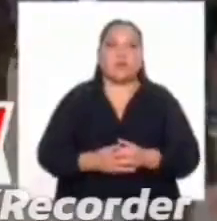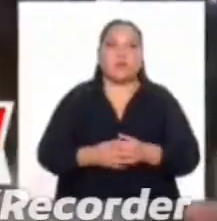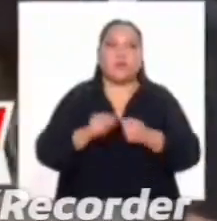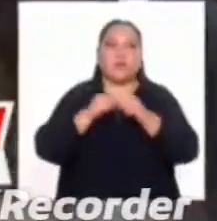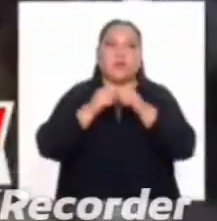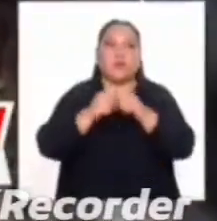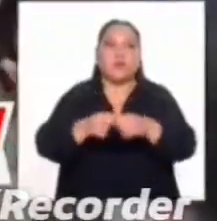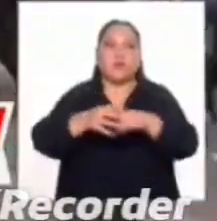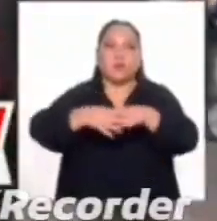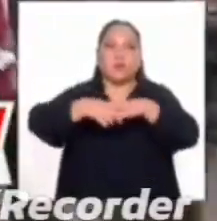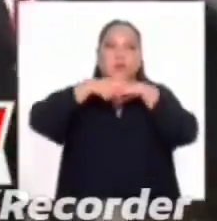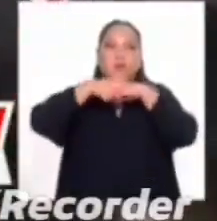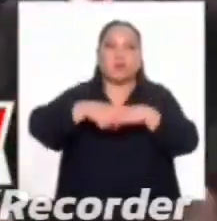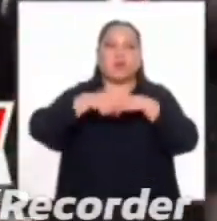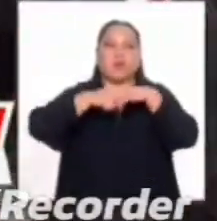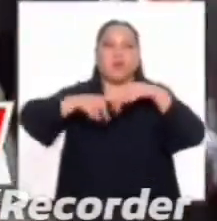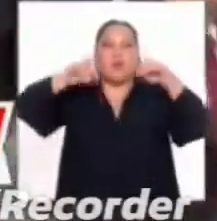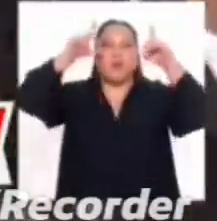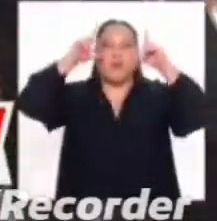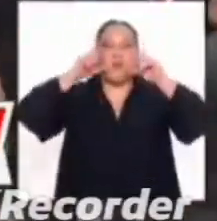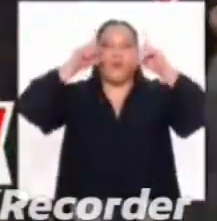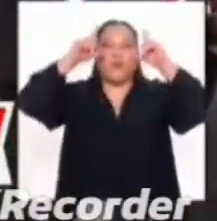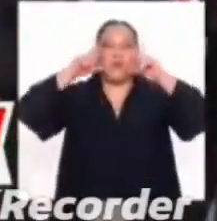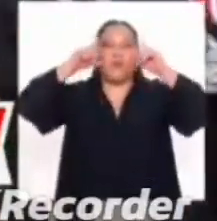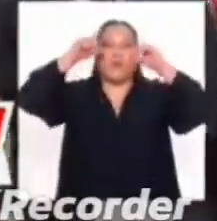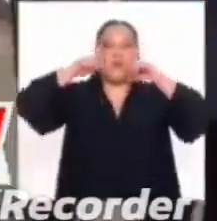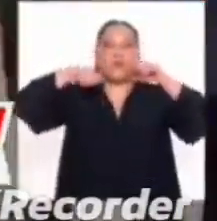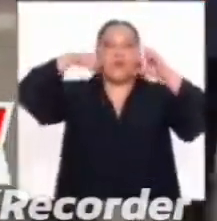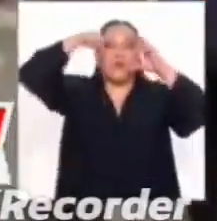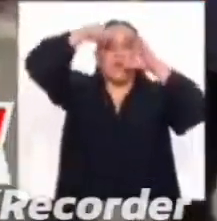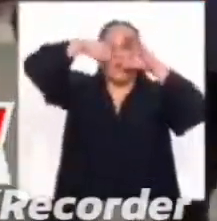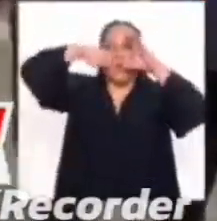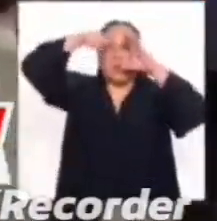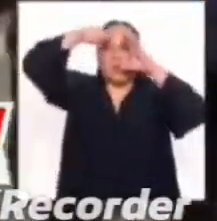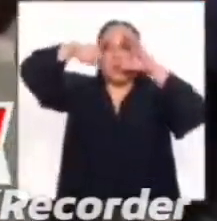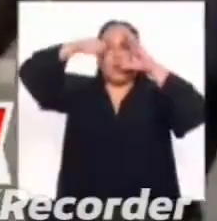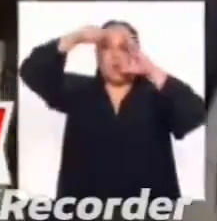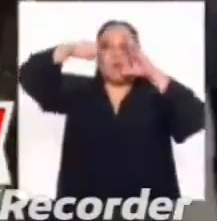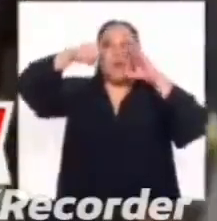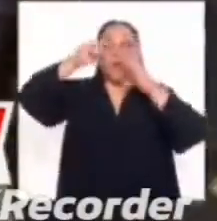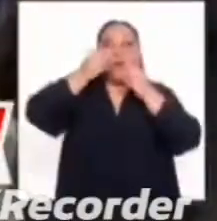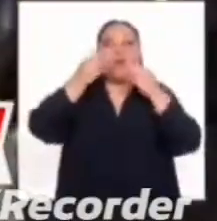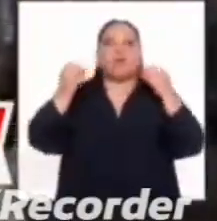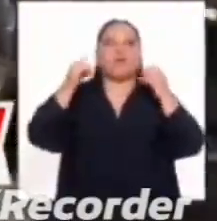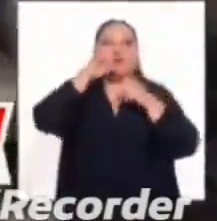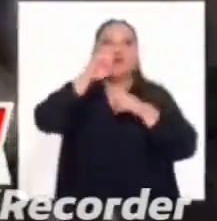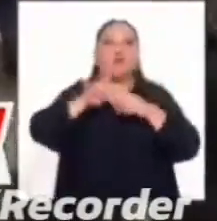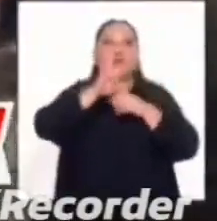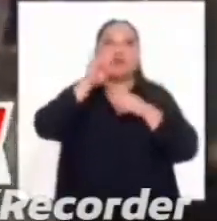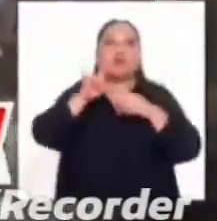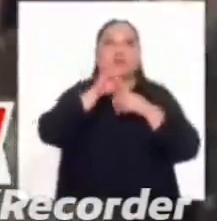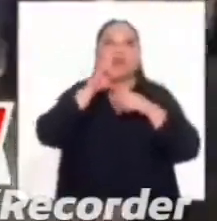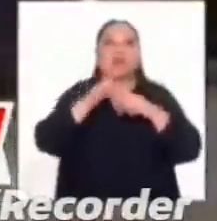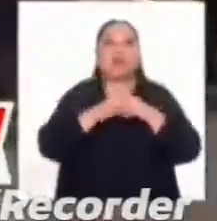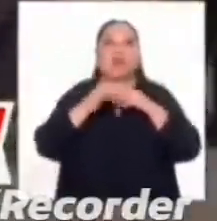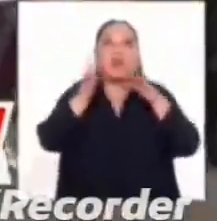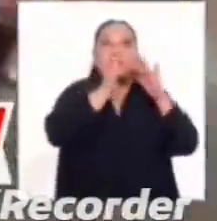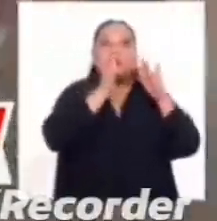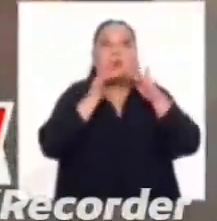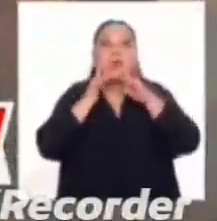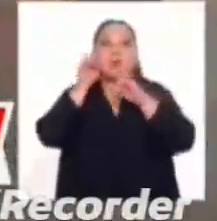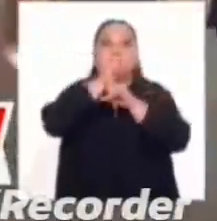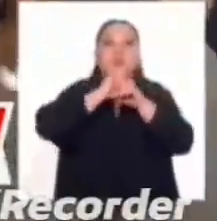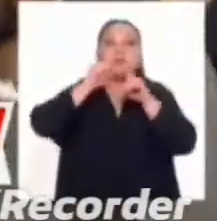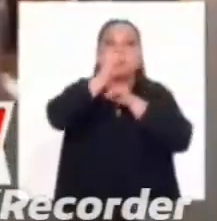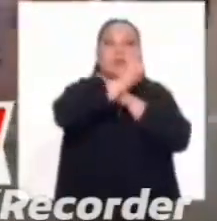saludo respectivo, las fotografías, los videos. Muchos utilizan las redes sociales para transmitir en vivo el paso